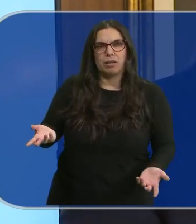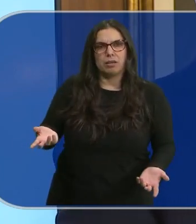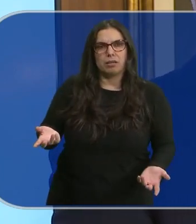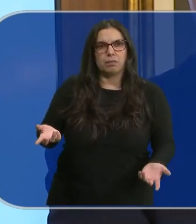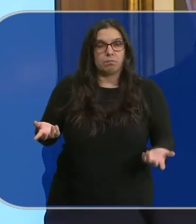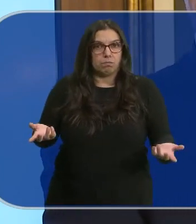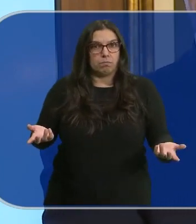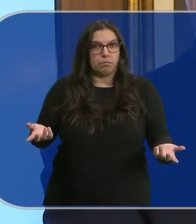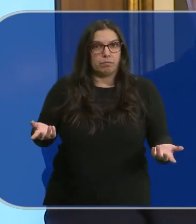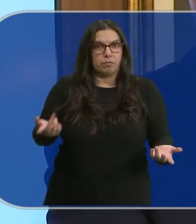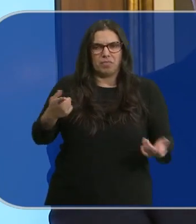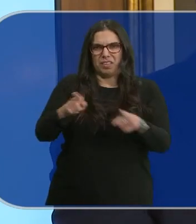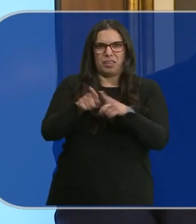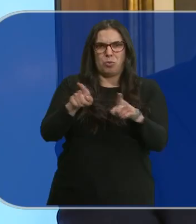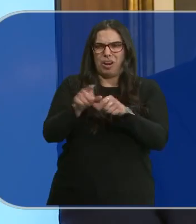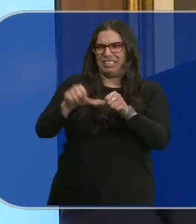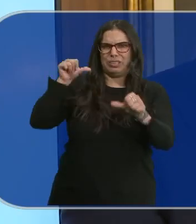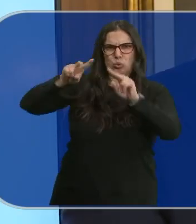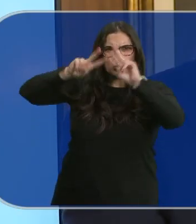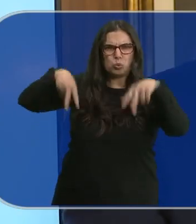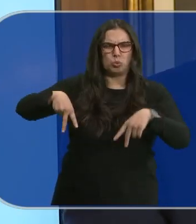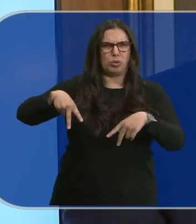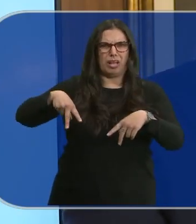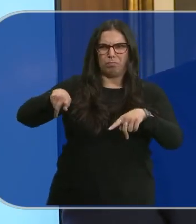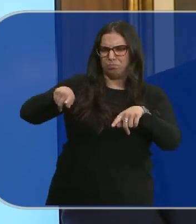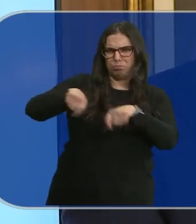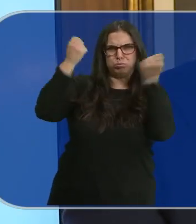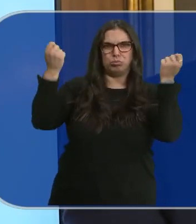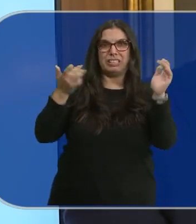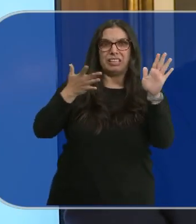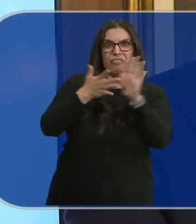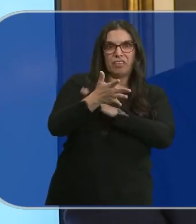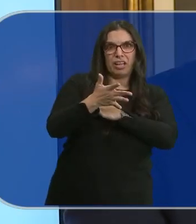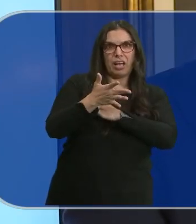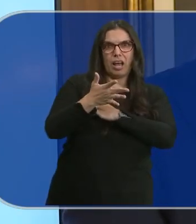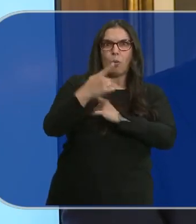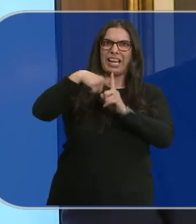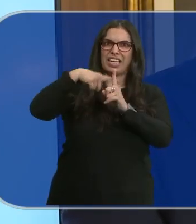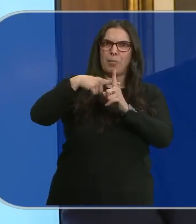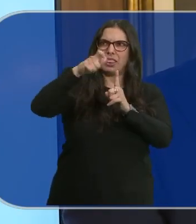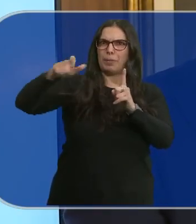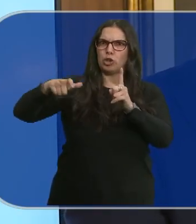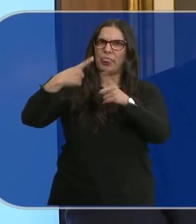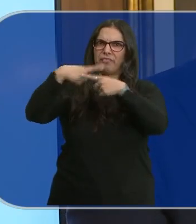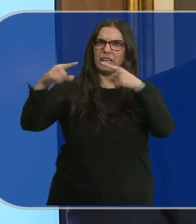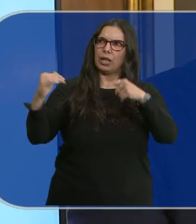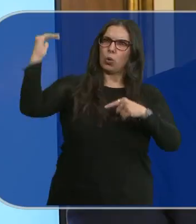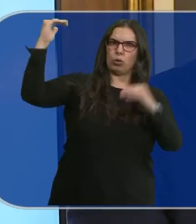medida kafkiana, sin precedentes, y que crearía ciudadanos de primera y ciudadanos de